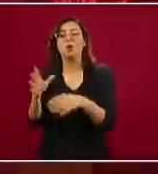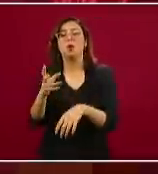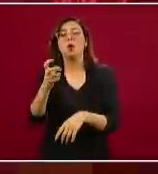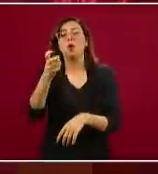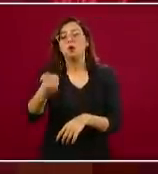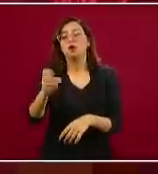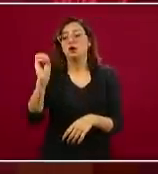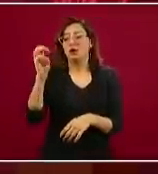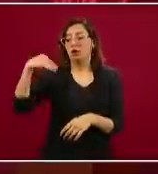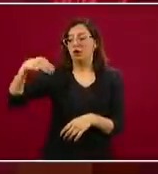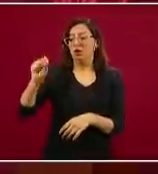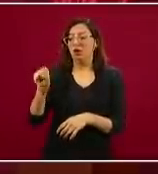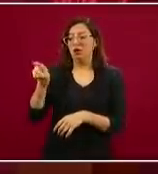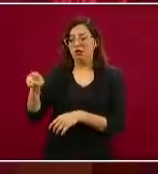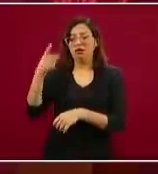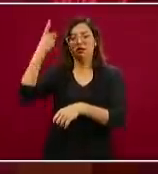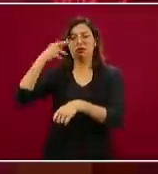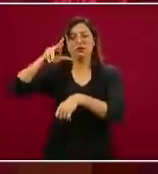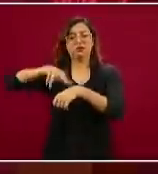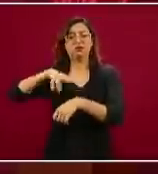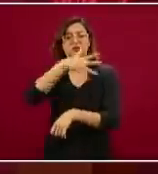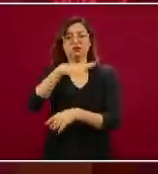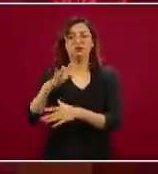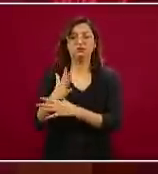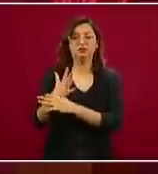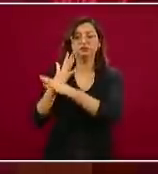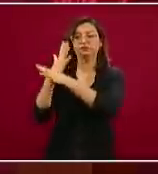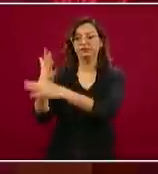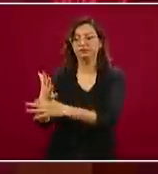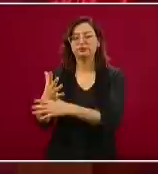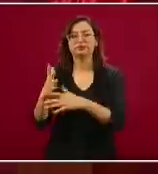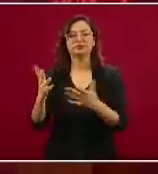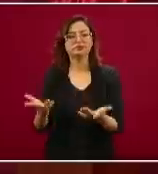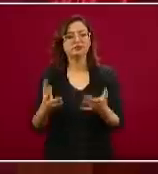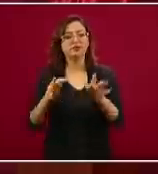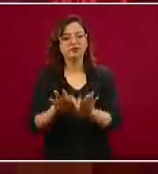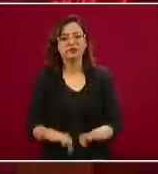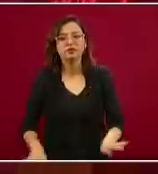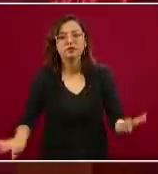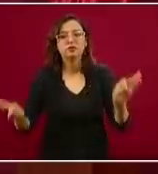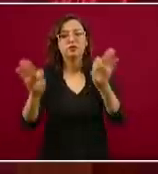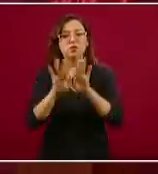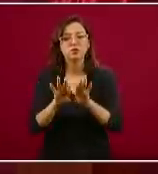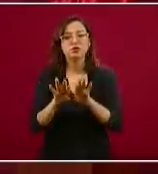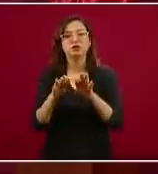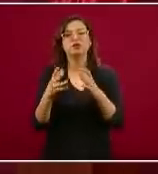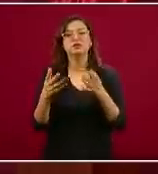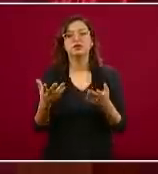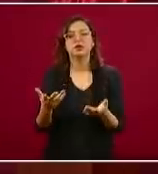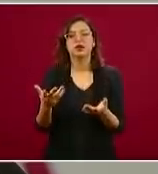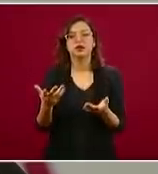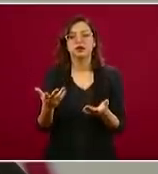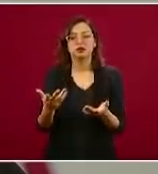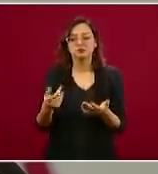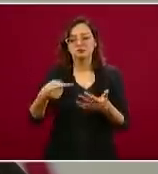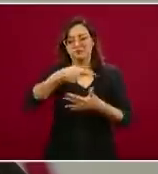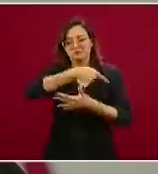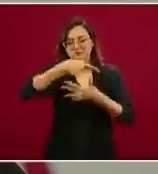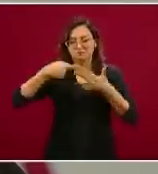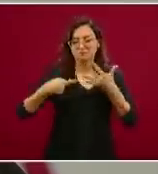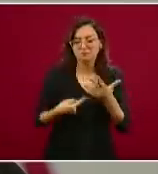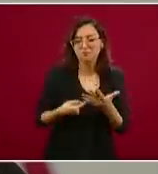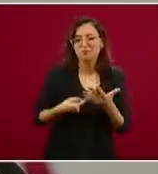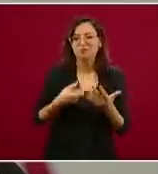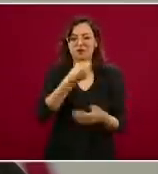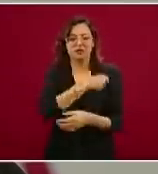Mundial de la Salud, ayer señalaba la importancia de no perder la oportunidad de seguir utilizando las medidas de